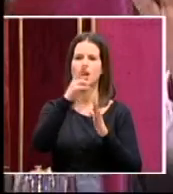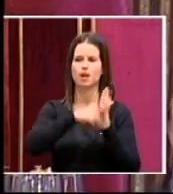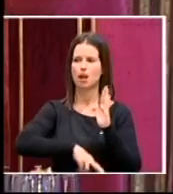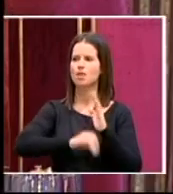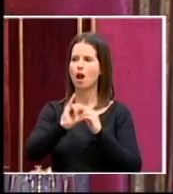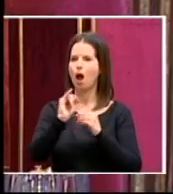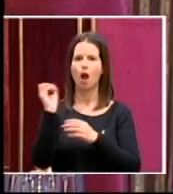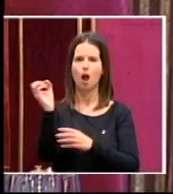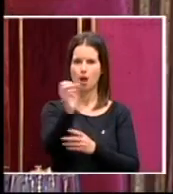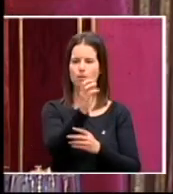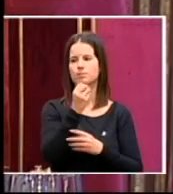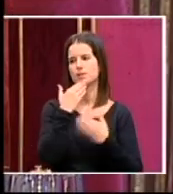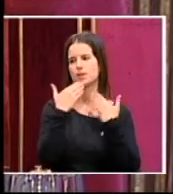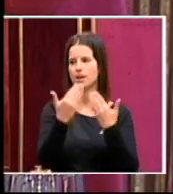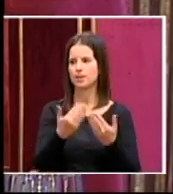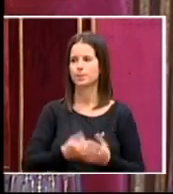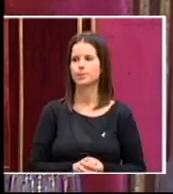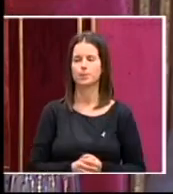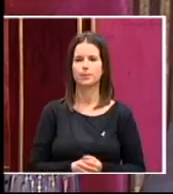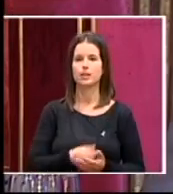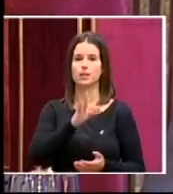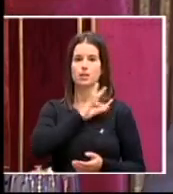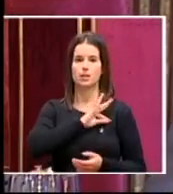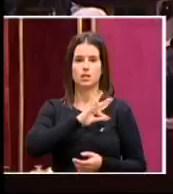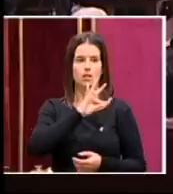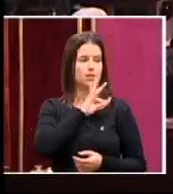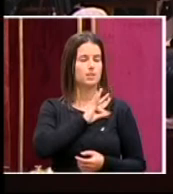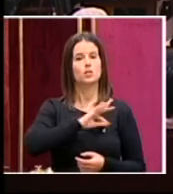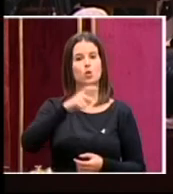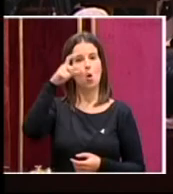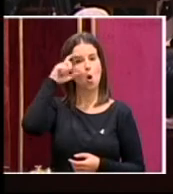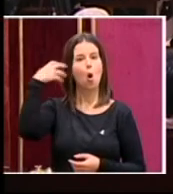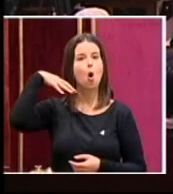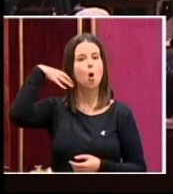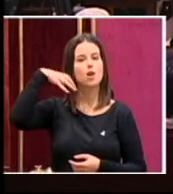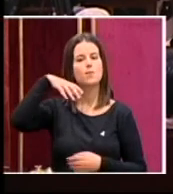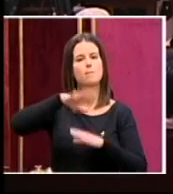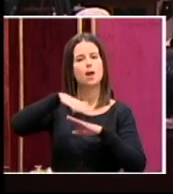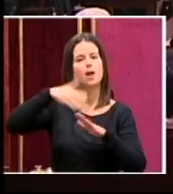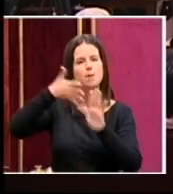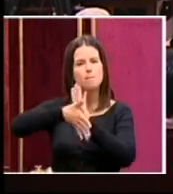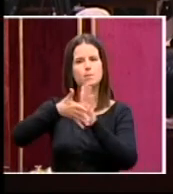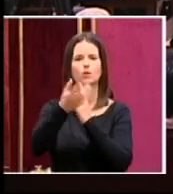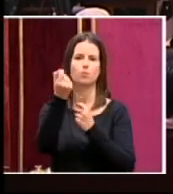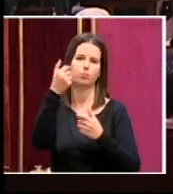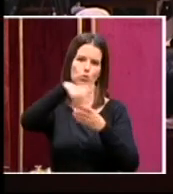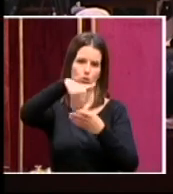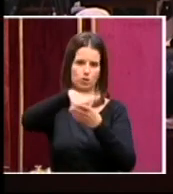hay intervención. Muchas gracias. Pues, señor Oliver, para introducir brevemente el contenido de este punto, tiene la